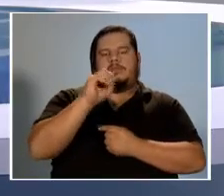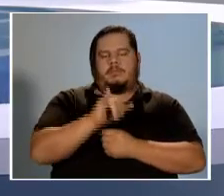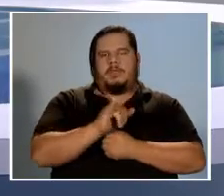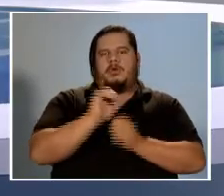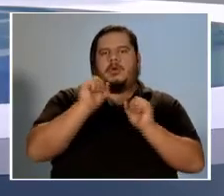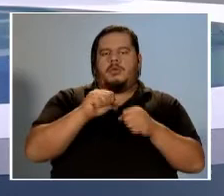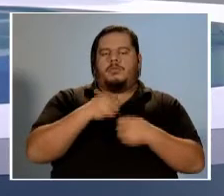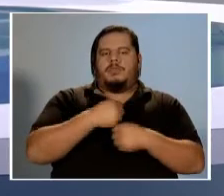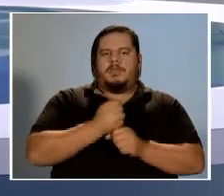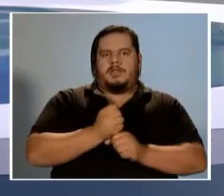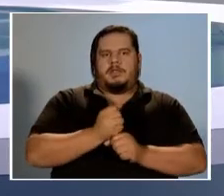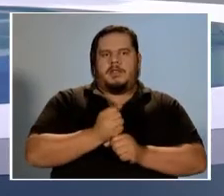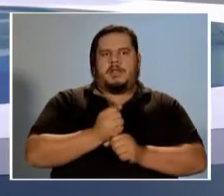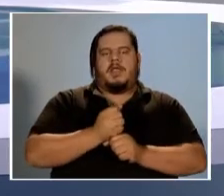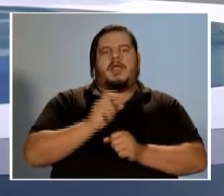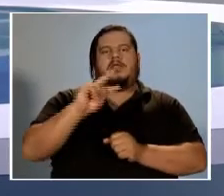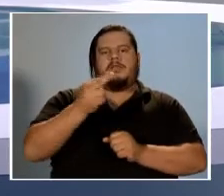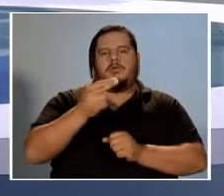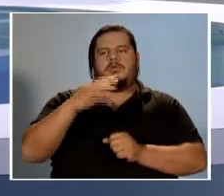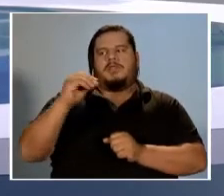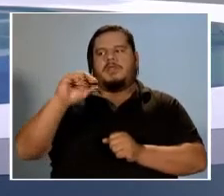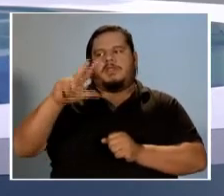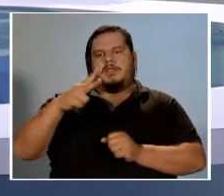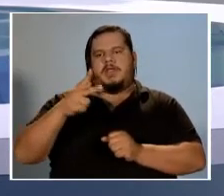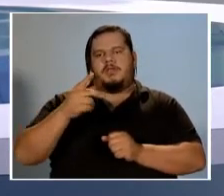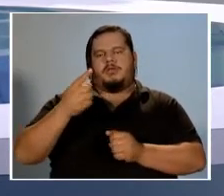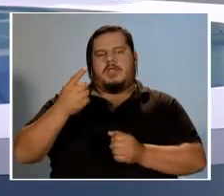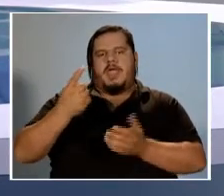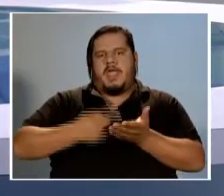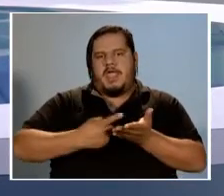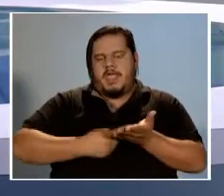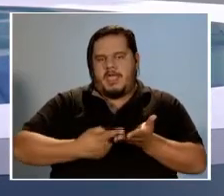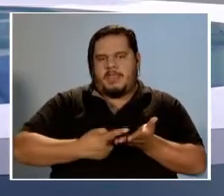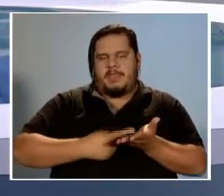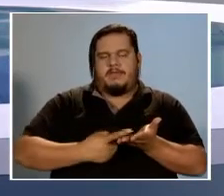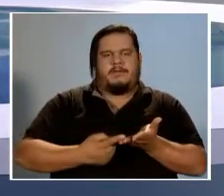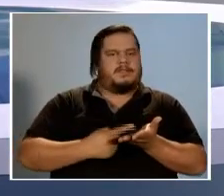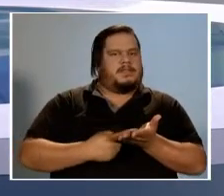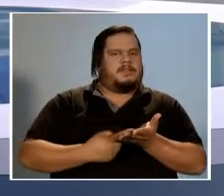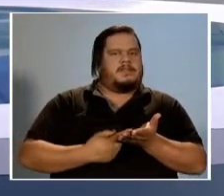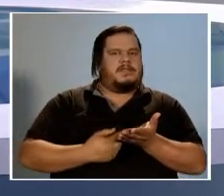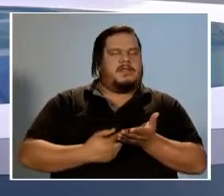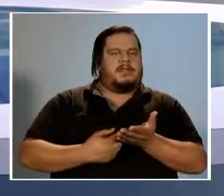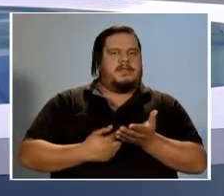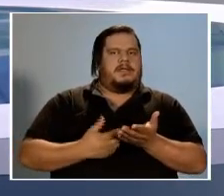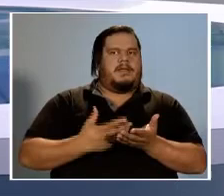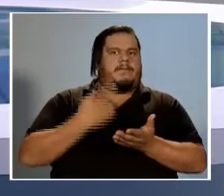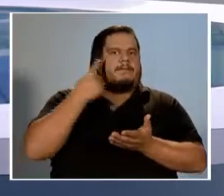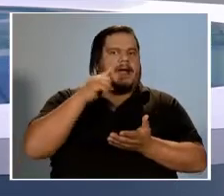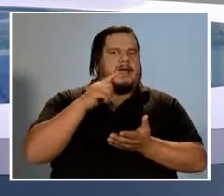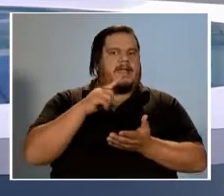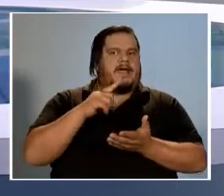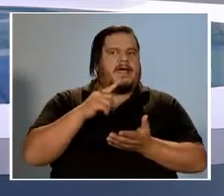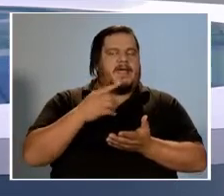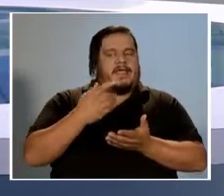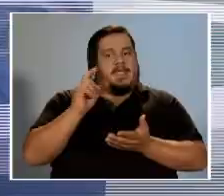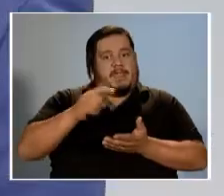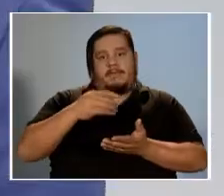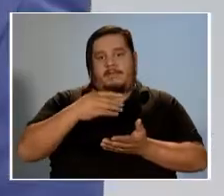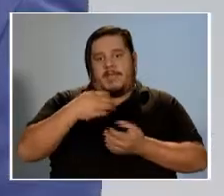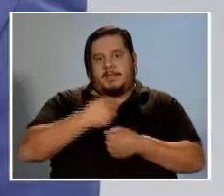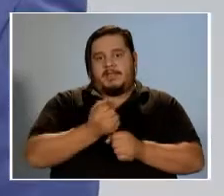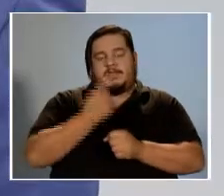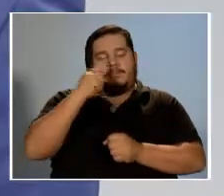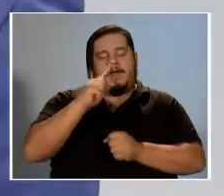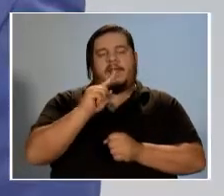hacerle segundos y terceros debates, que lleva un tercer debate, un cambio constitucional. Y eso, si el